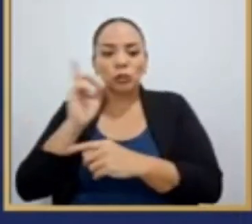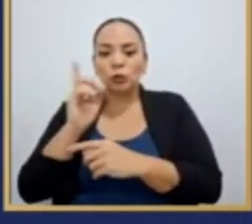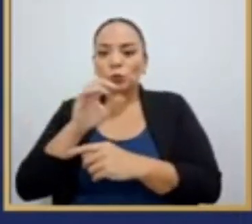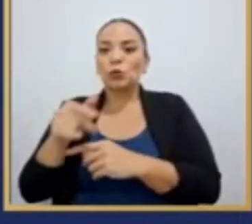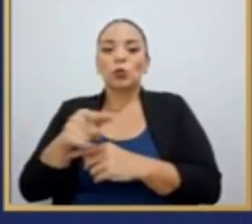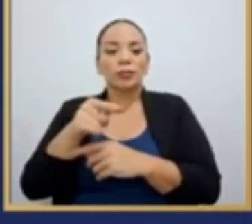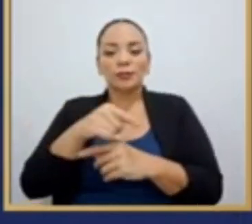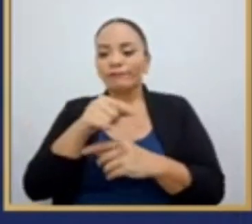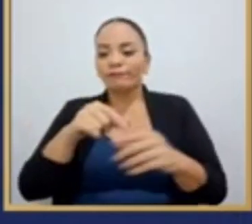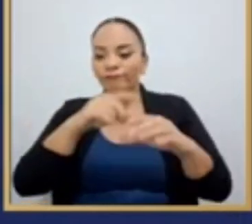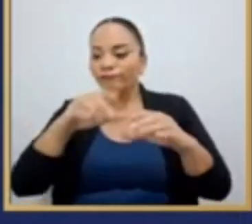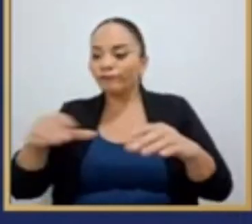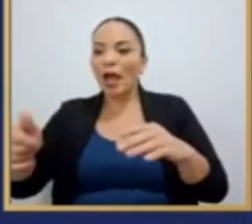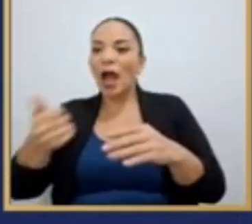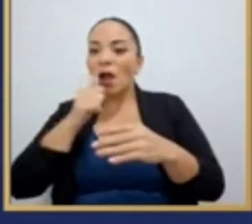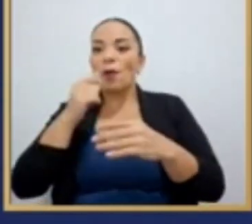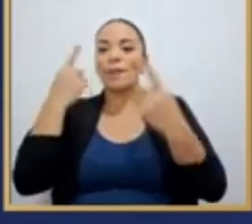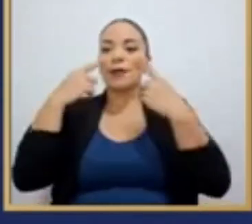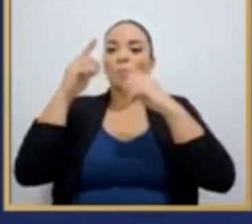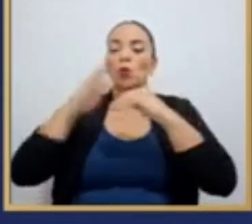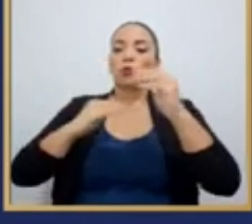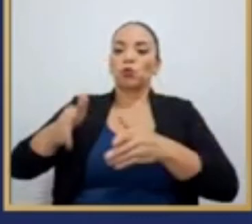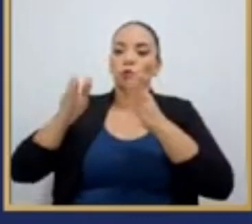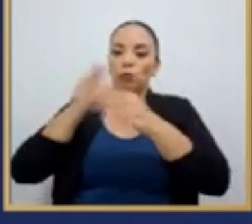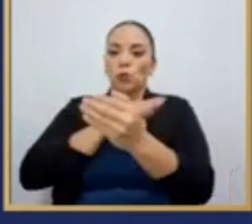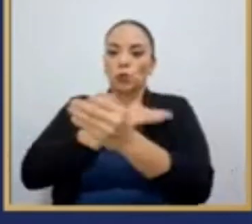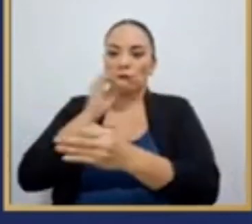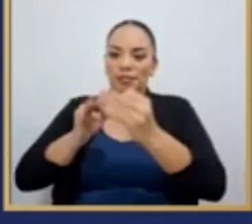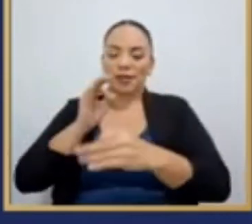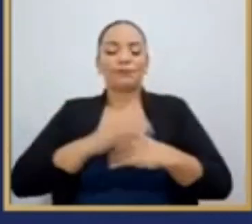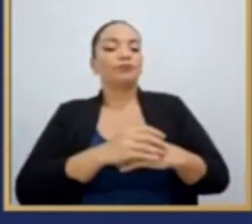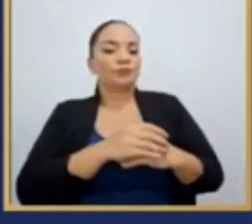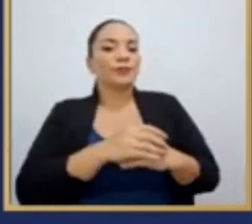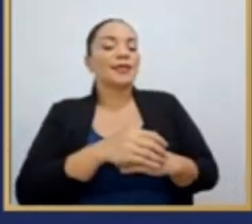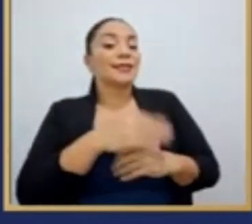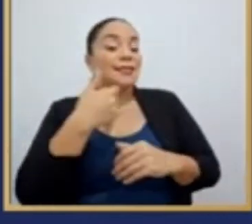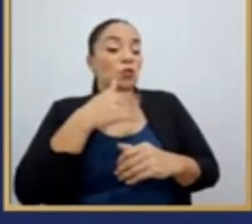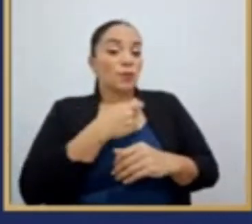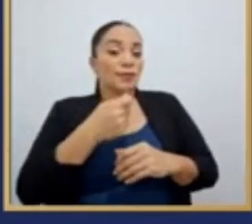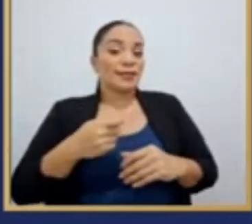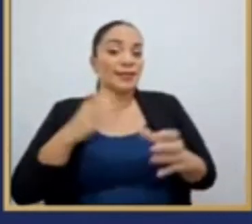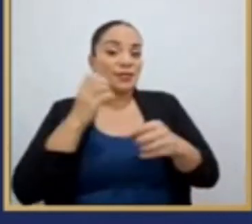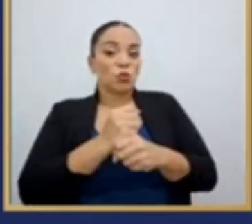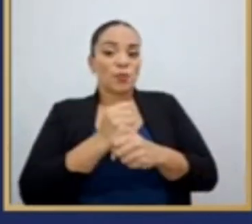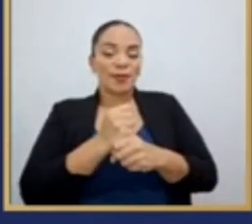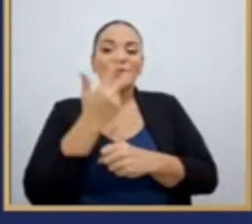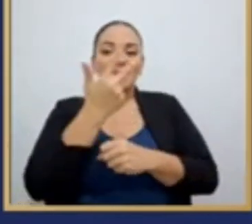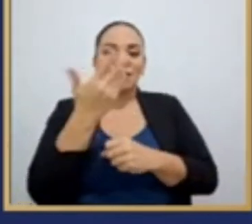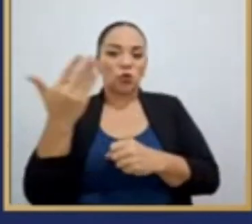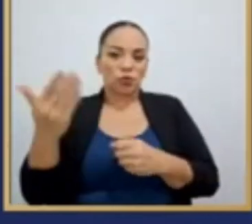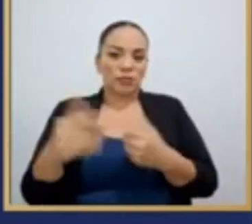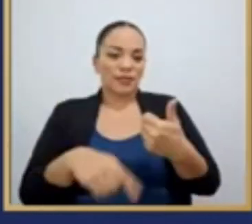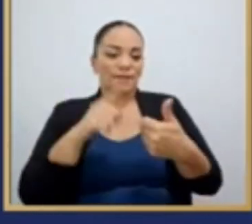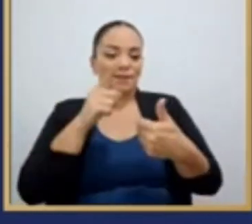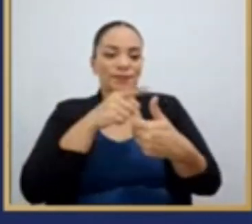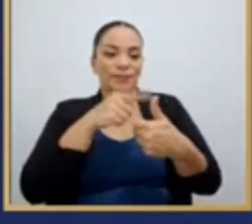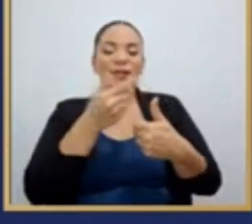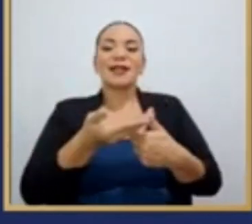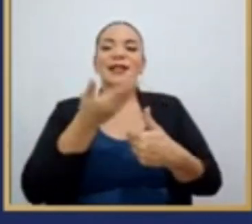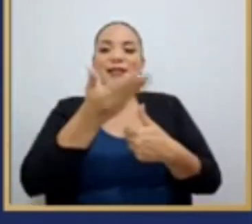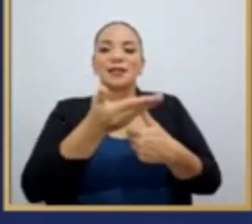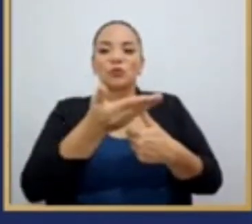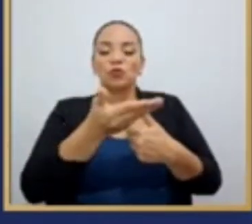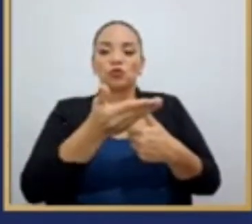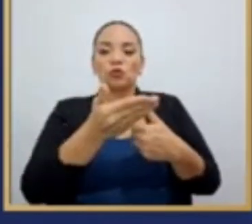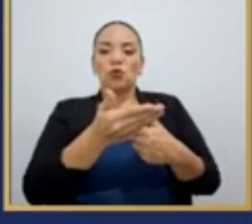para que el Poder Judicial pueda construir. Fueron, si podemos decirlo, señor presidente, en resumen, 3 grandes cosas. Primero, les dimos la